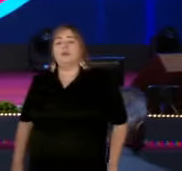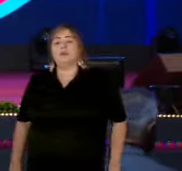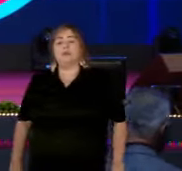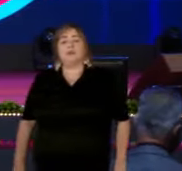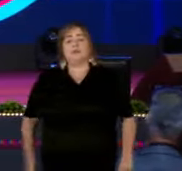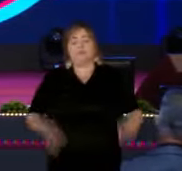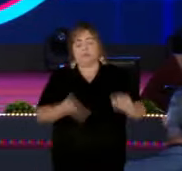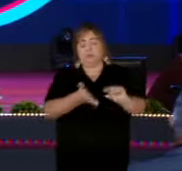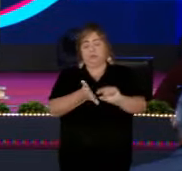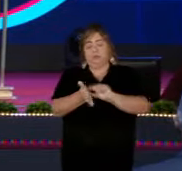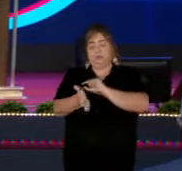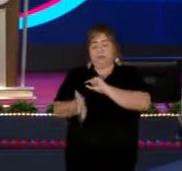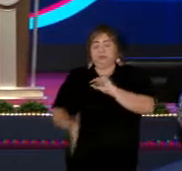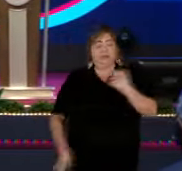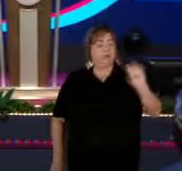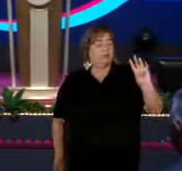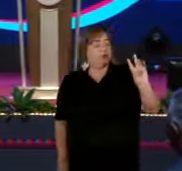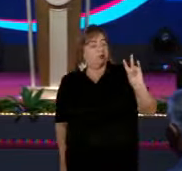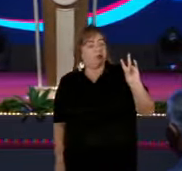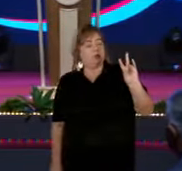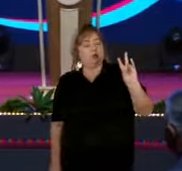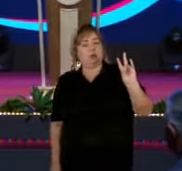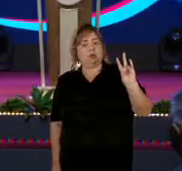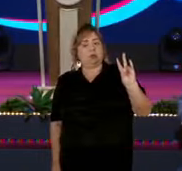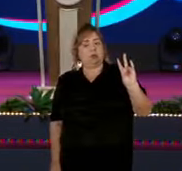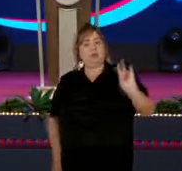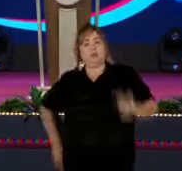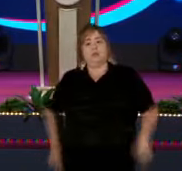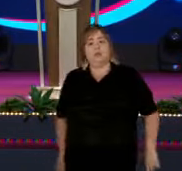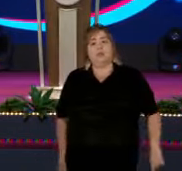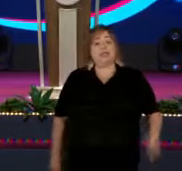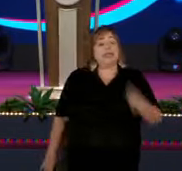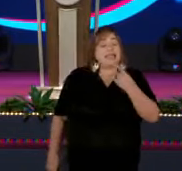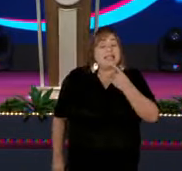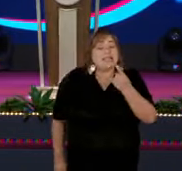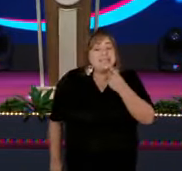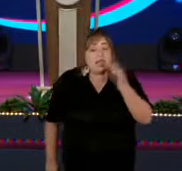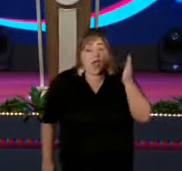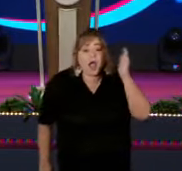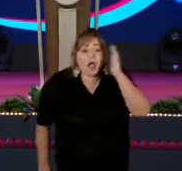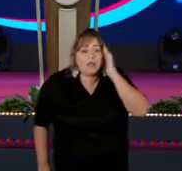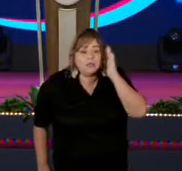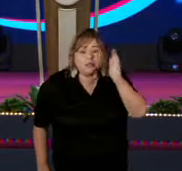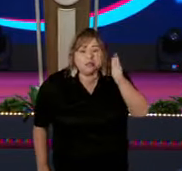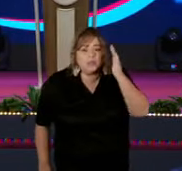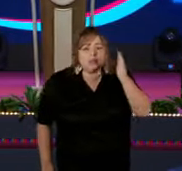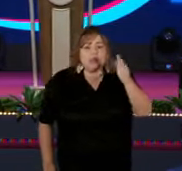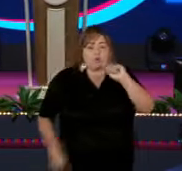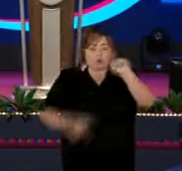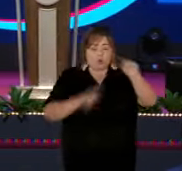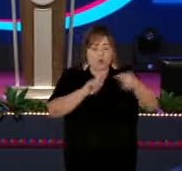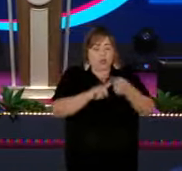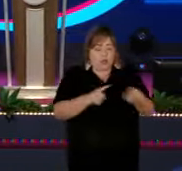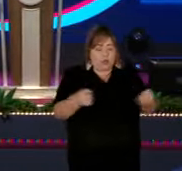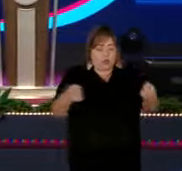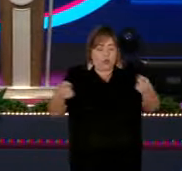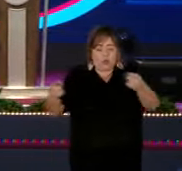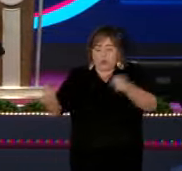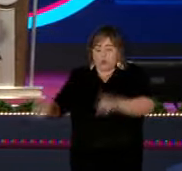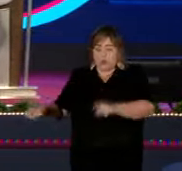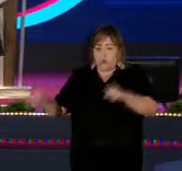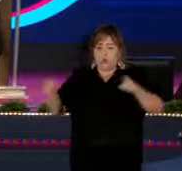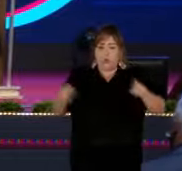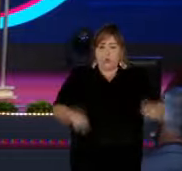Verso 7, ponme verso 7. Mira lo que dice, mira lo que dice. Que cuando pasa eso y lo